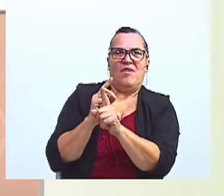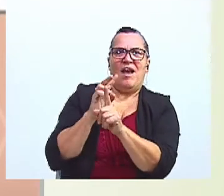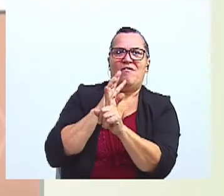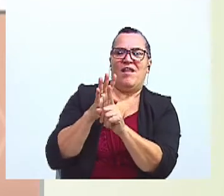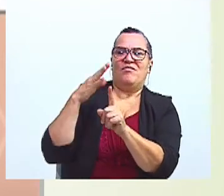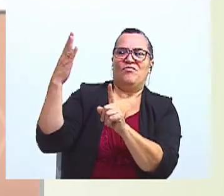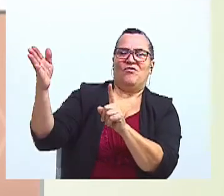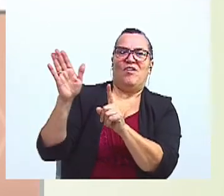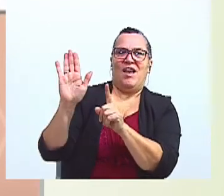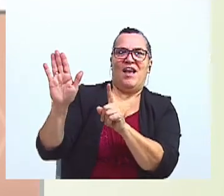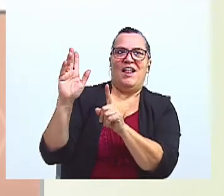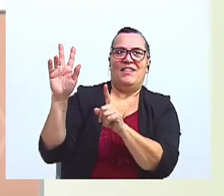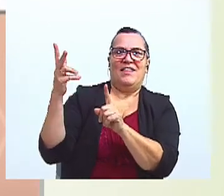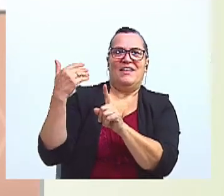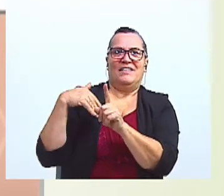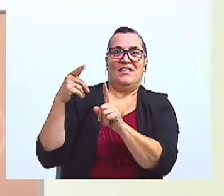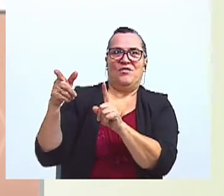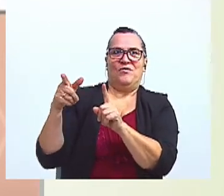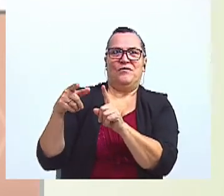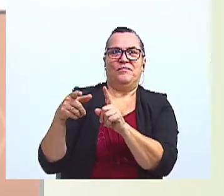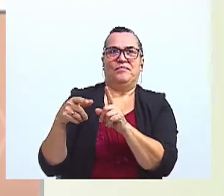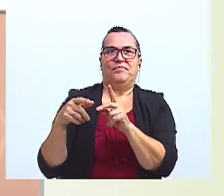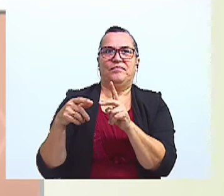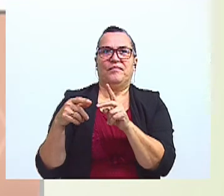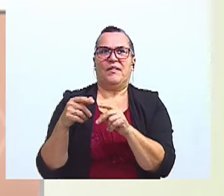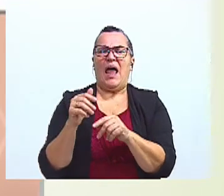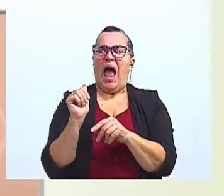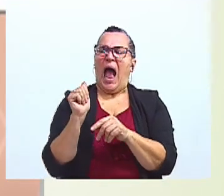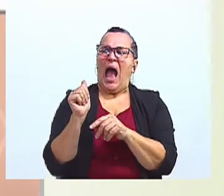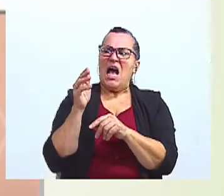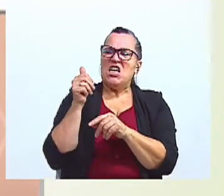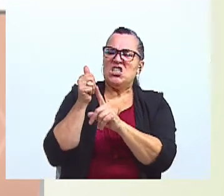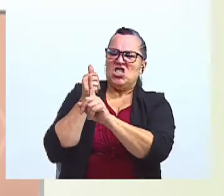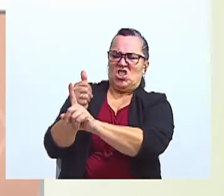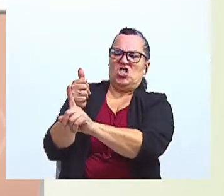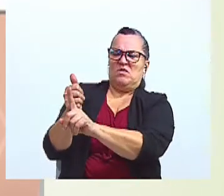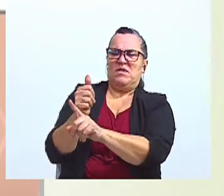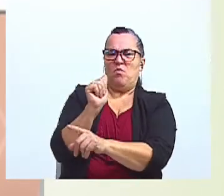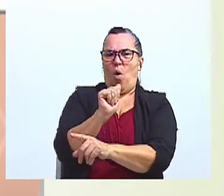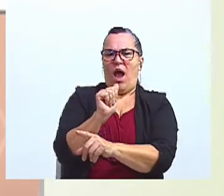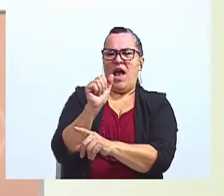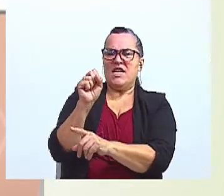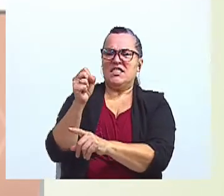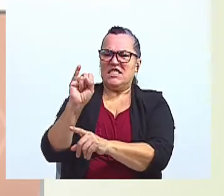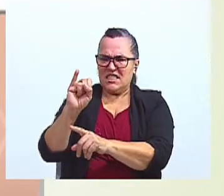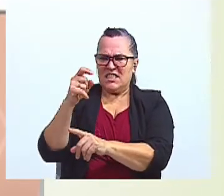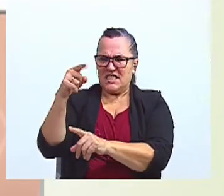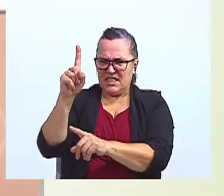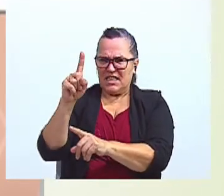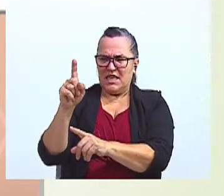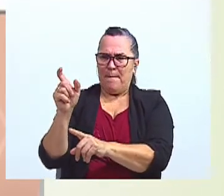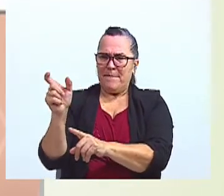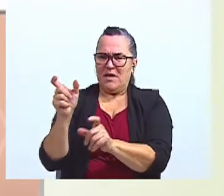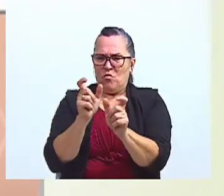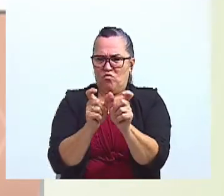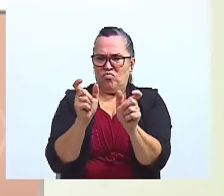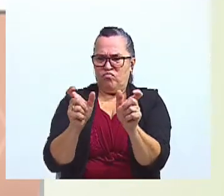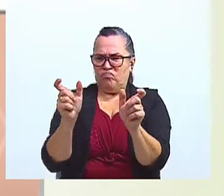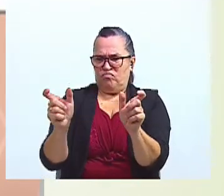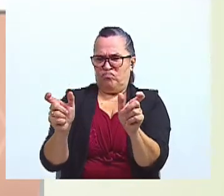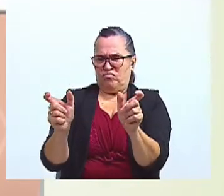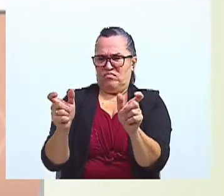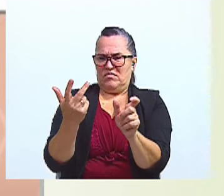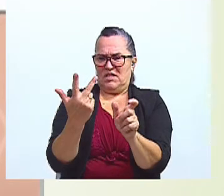hacia el fondo. Fíjense, ese a sí mismo está de manera separada, es